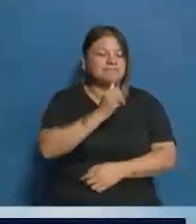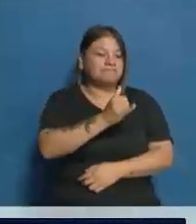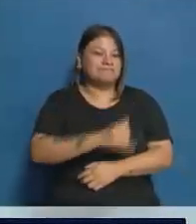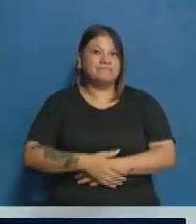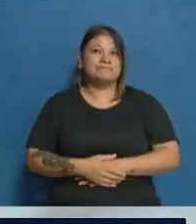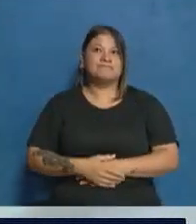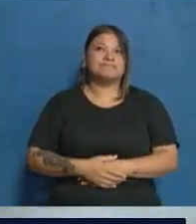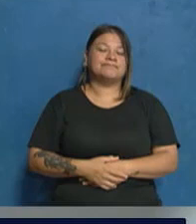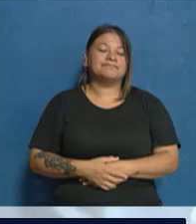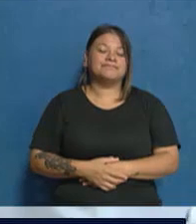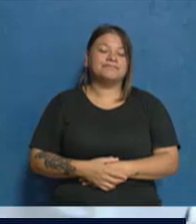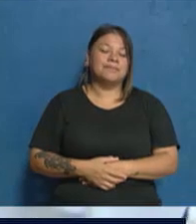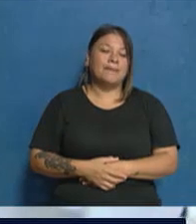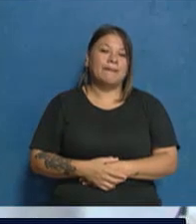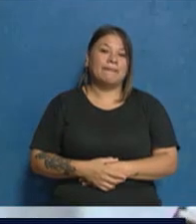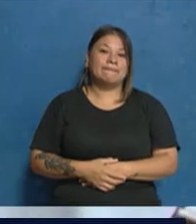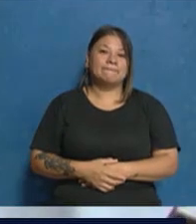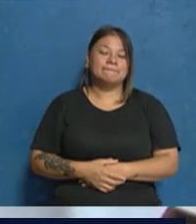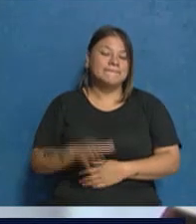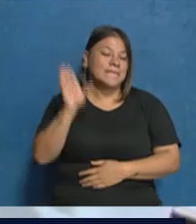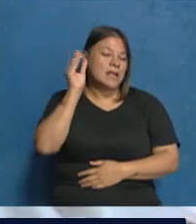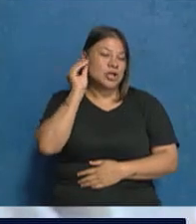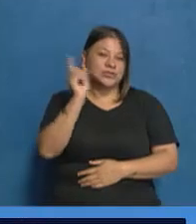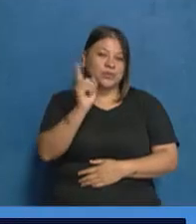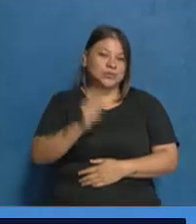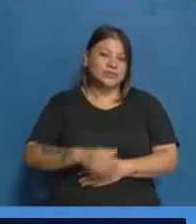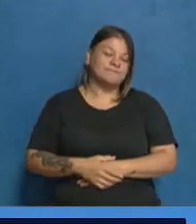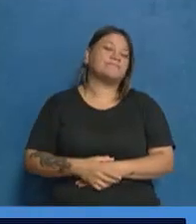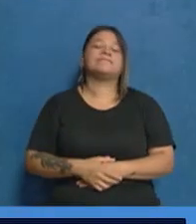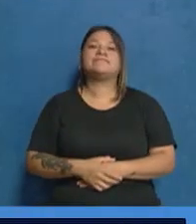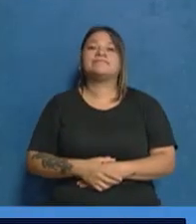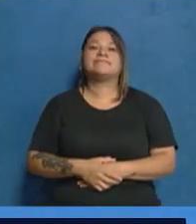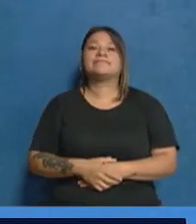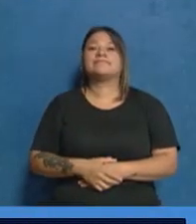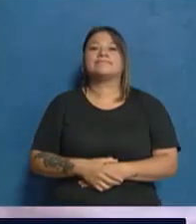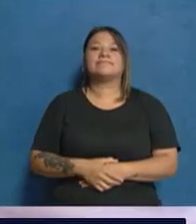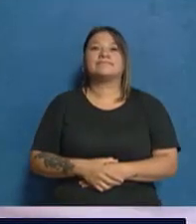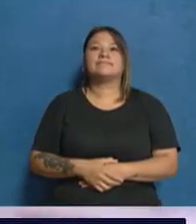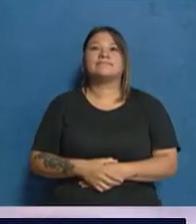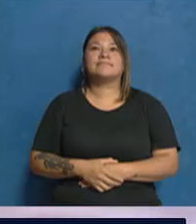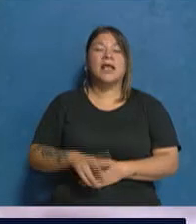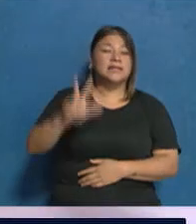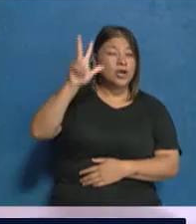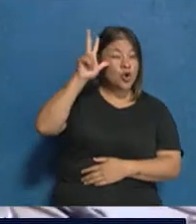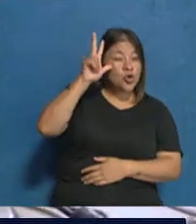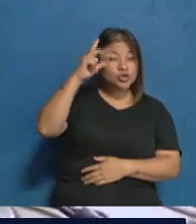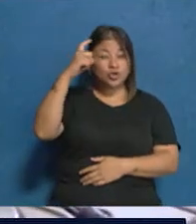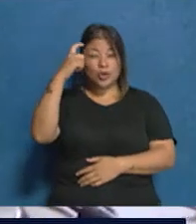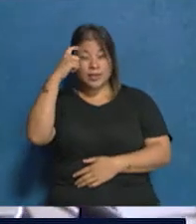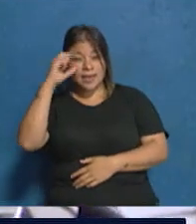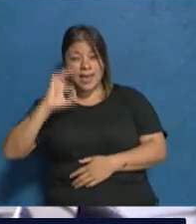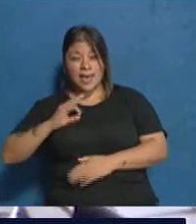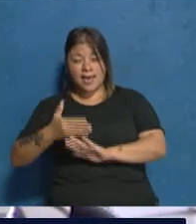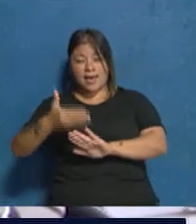ha avanzado mucho porque incluso en inmunoterapia con otros procedimientos hace 8 o 10 años no había ninguna